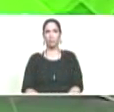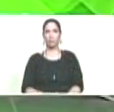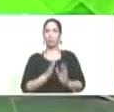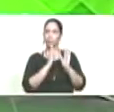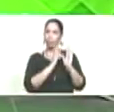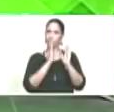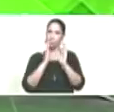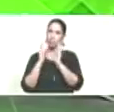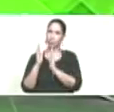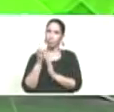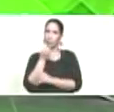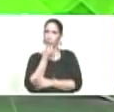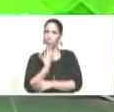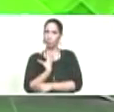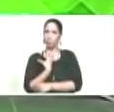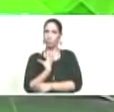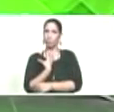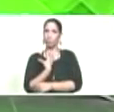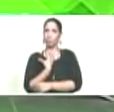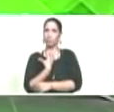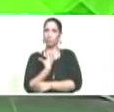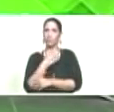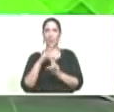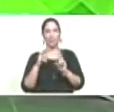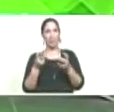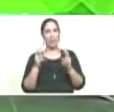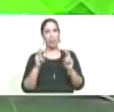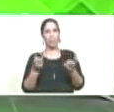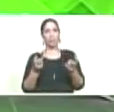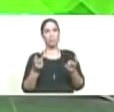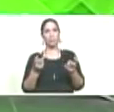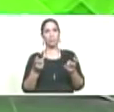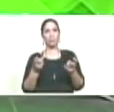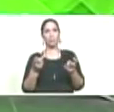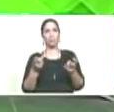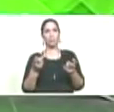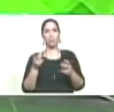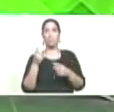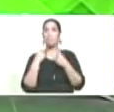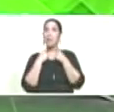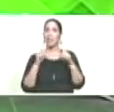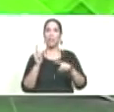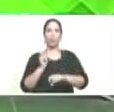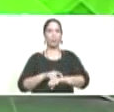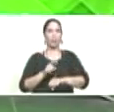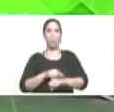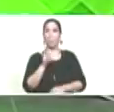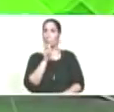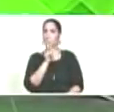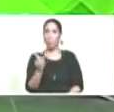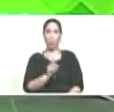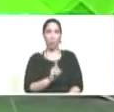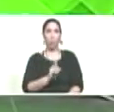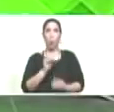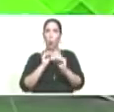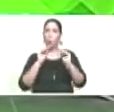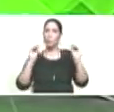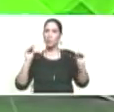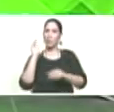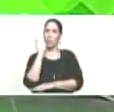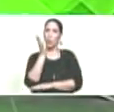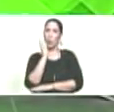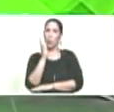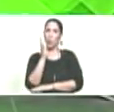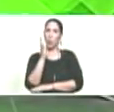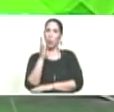Organicemos muy bien los temas para no perder tiempo. No estamos convocando un congreso para vernos